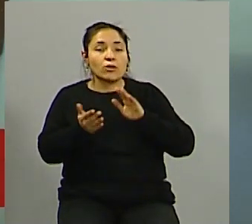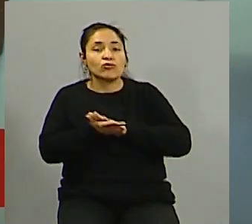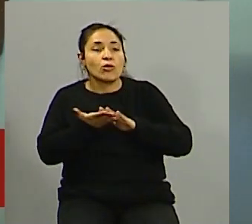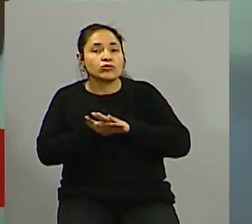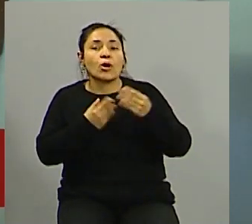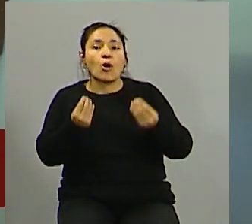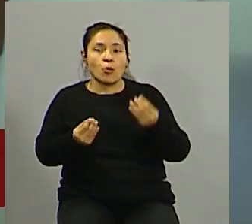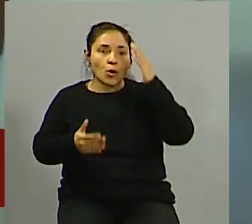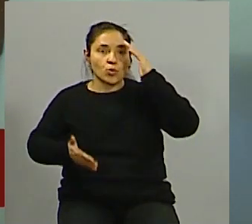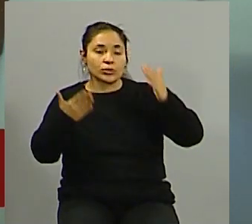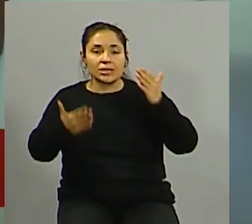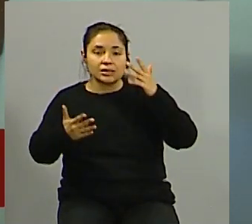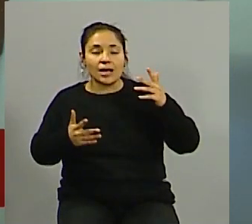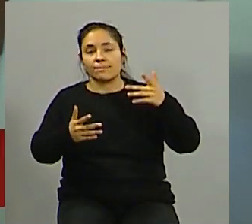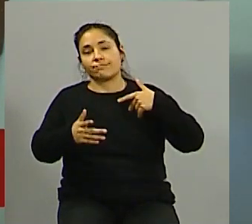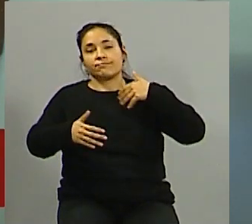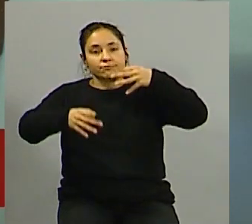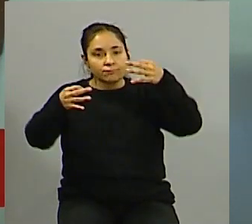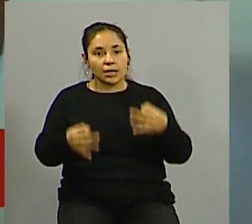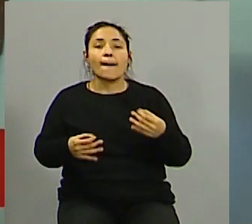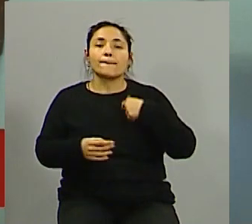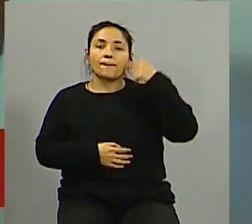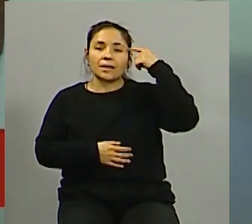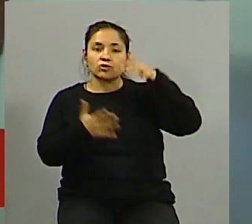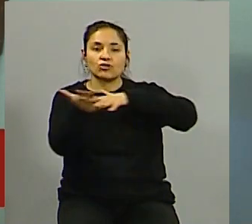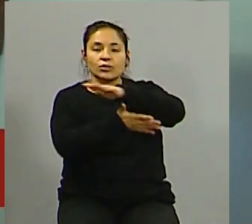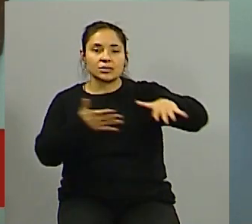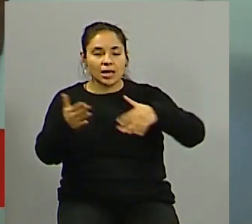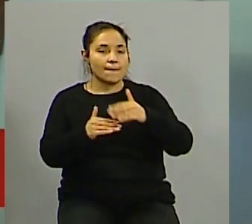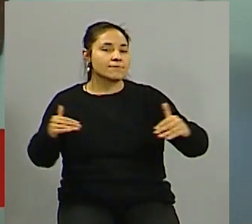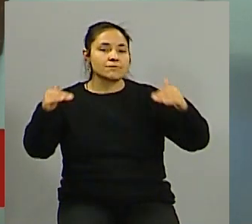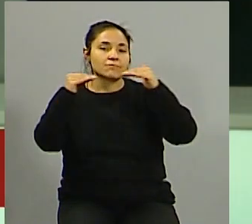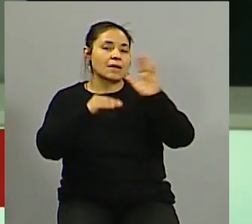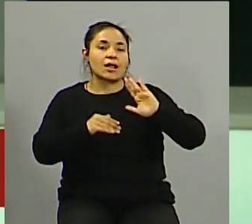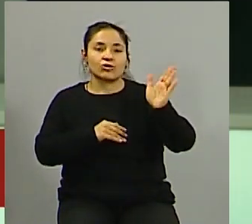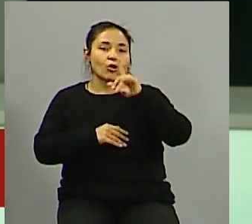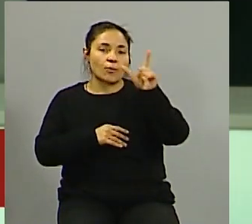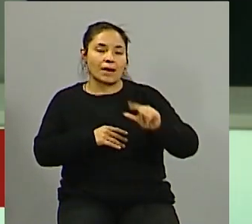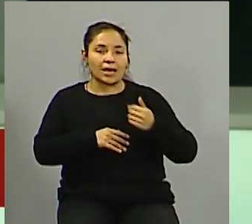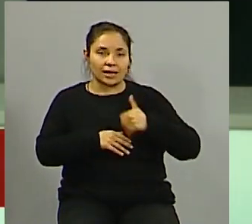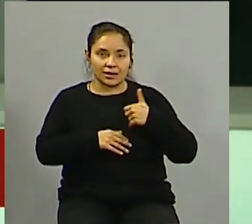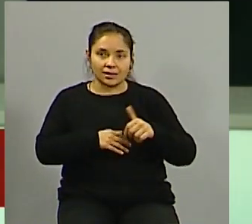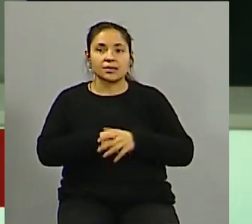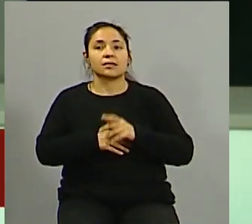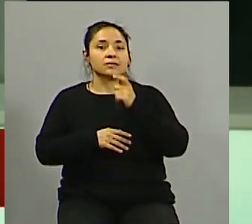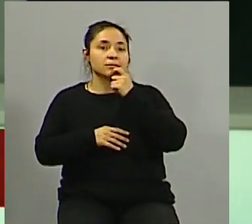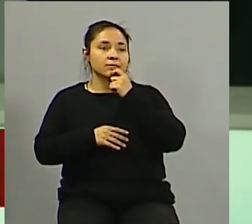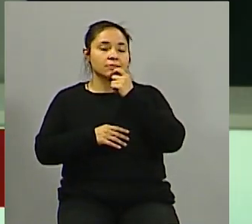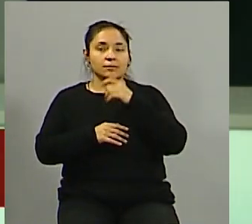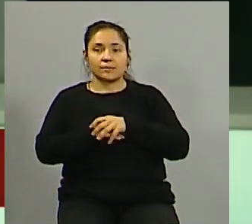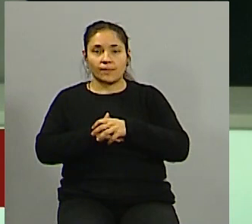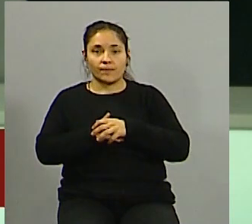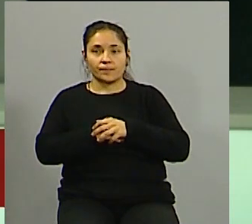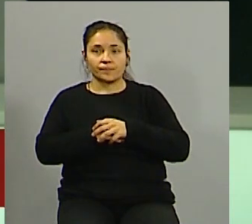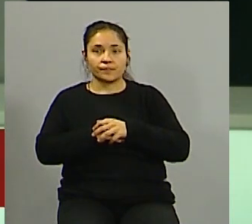de injusticia, pensando en el bienestar de los argentinos y las argentinas, porque, vuelvo a repetirte, si la gran mayoría,